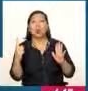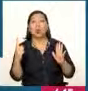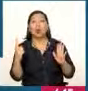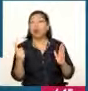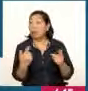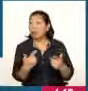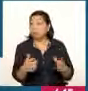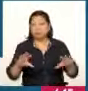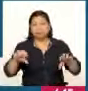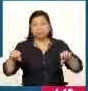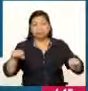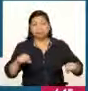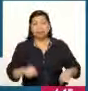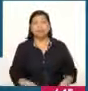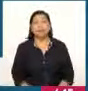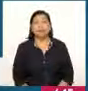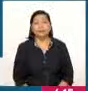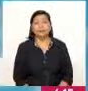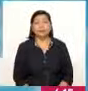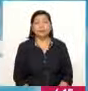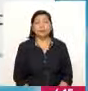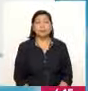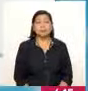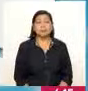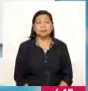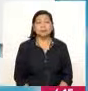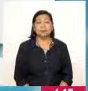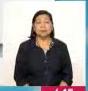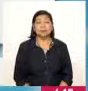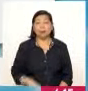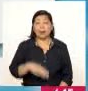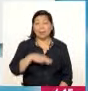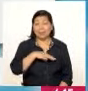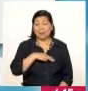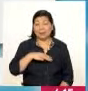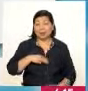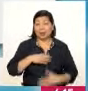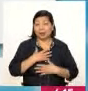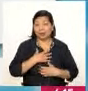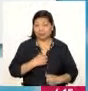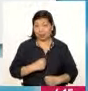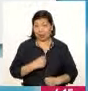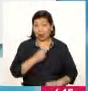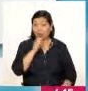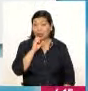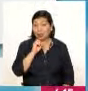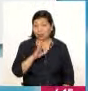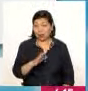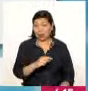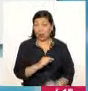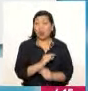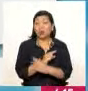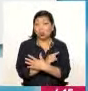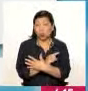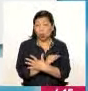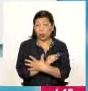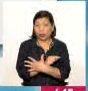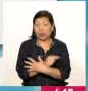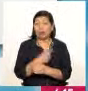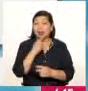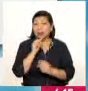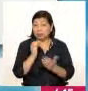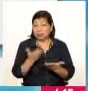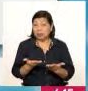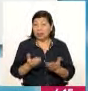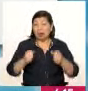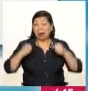Listo, Cholito, esta es tu promoción. El Ministerio de Salud, a través de su cuenta de Twitter, informó que tras